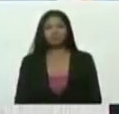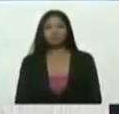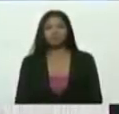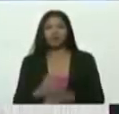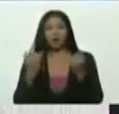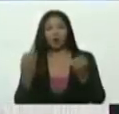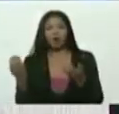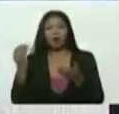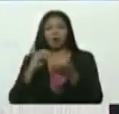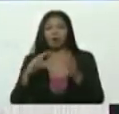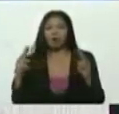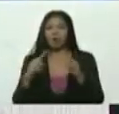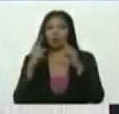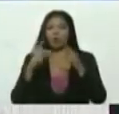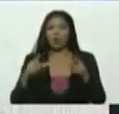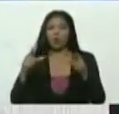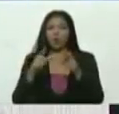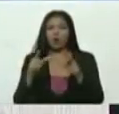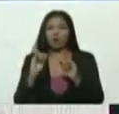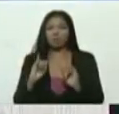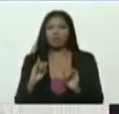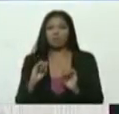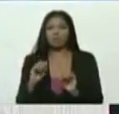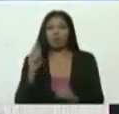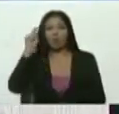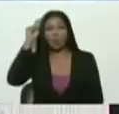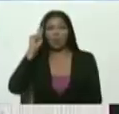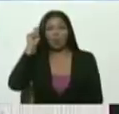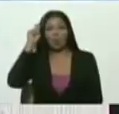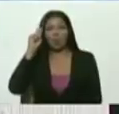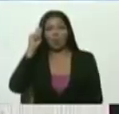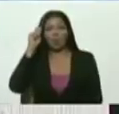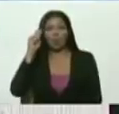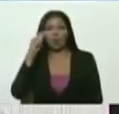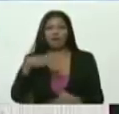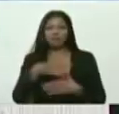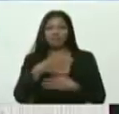aparece con mucha claridad en esa misma videoconferencia el intento de magnicidio.